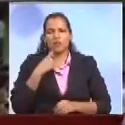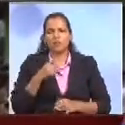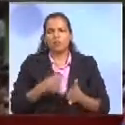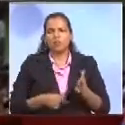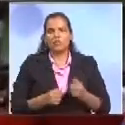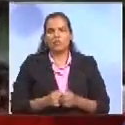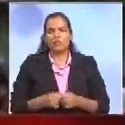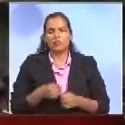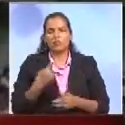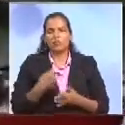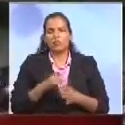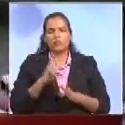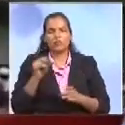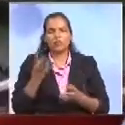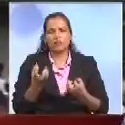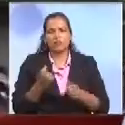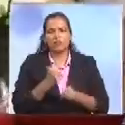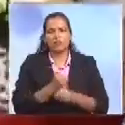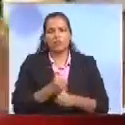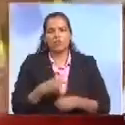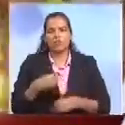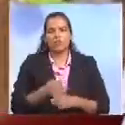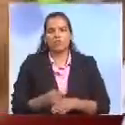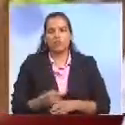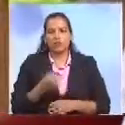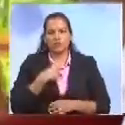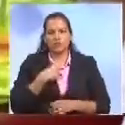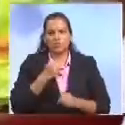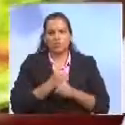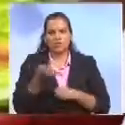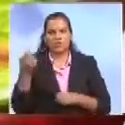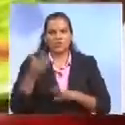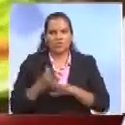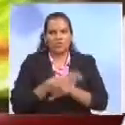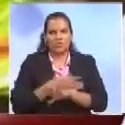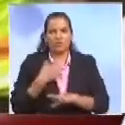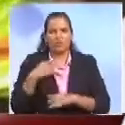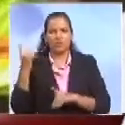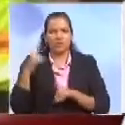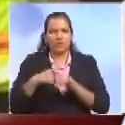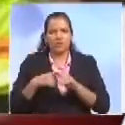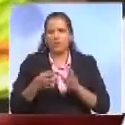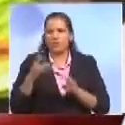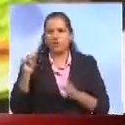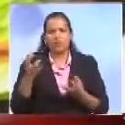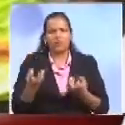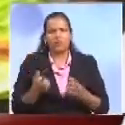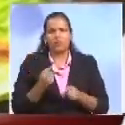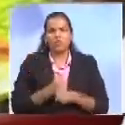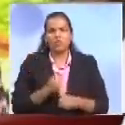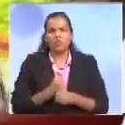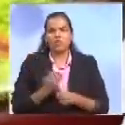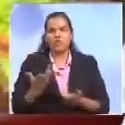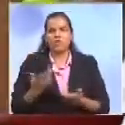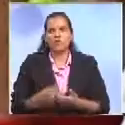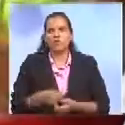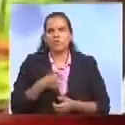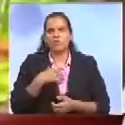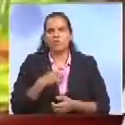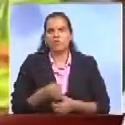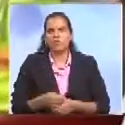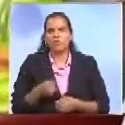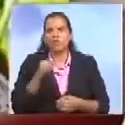algunos renunciaron a su lugar de labores. Yo trabajé aquí, hace un mes me voté porque no resistía más. Me